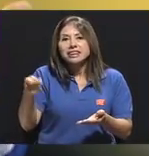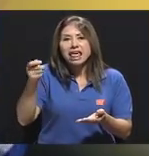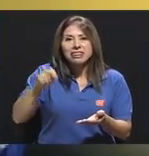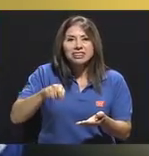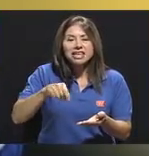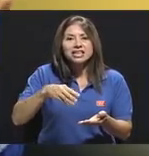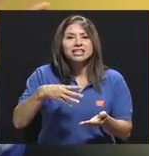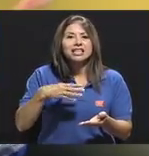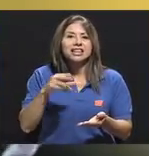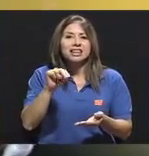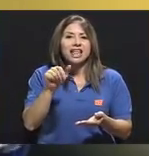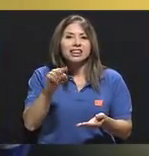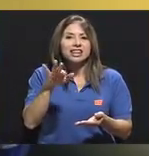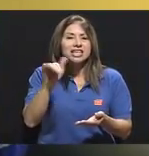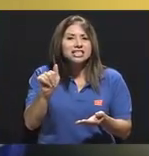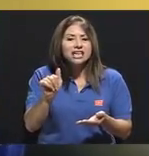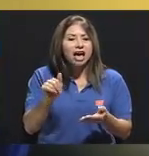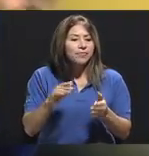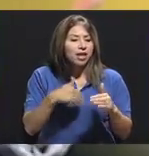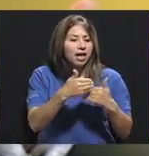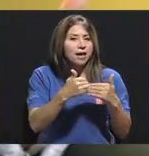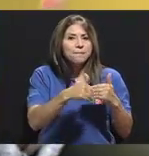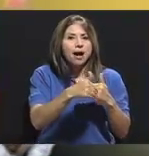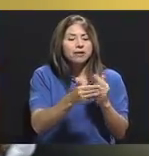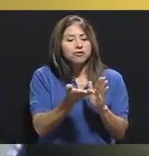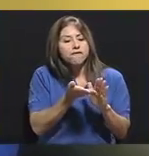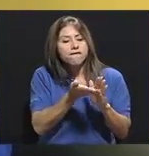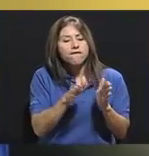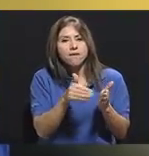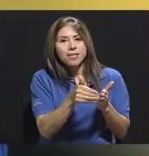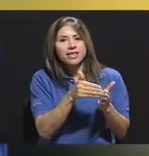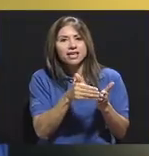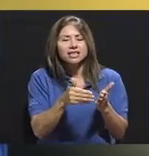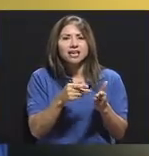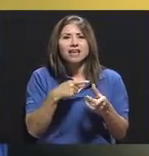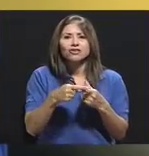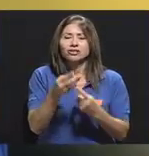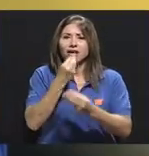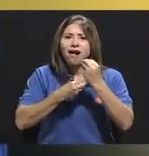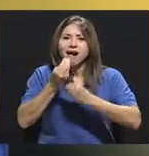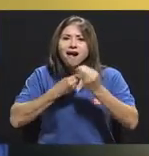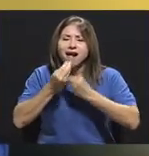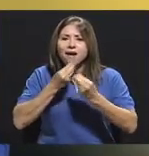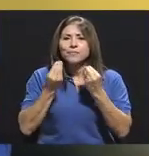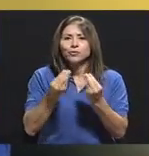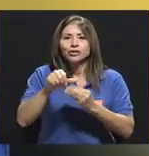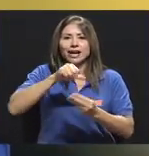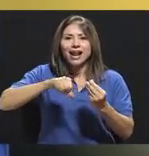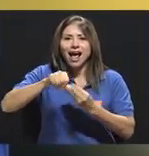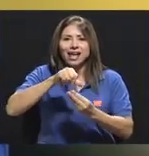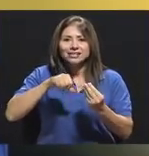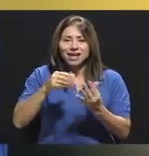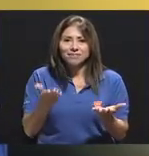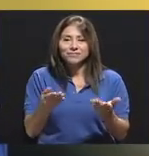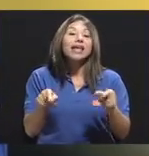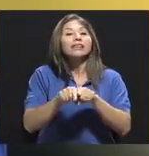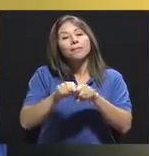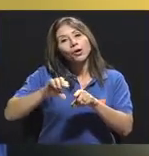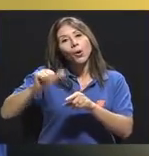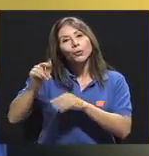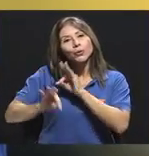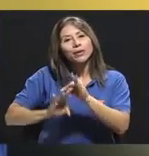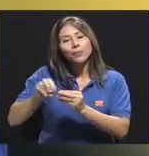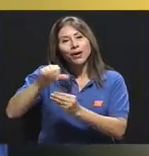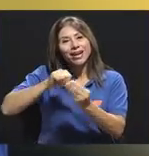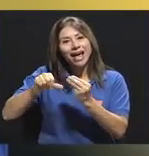al pan le adicionamos margarina entonces de pronto en el día tendemos a consumir un exceso de grasa también están las grasas de origen vegetal como